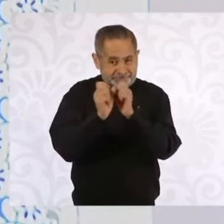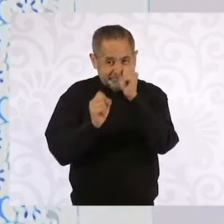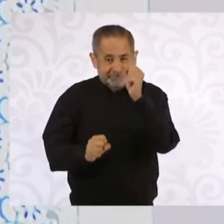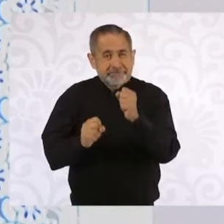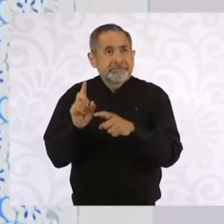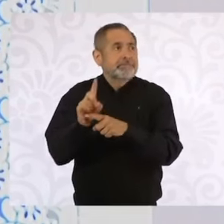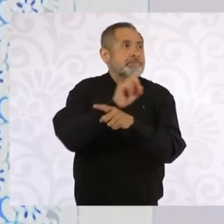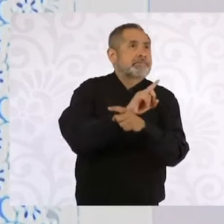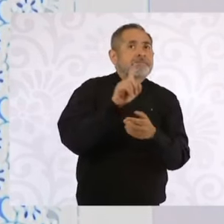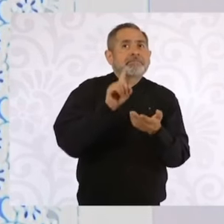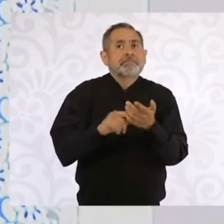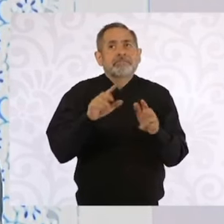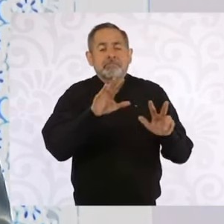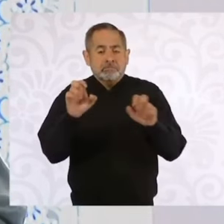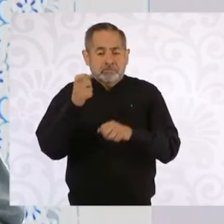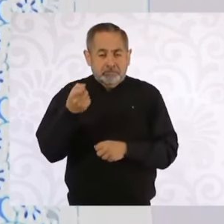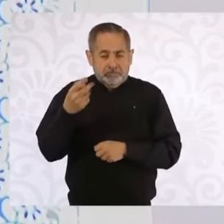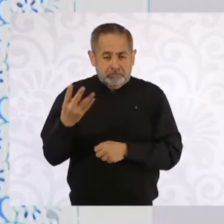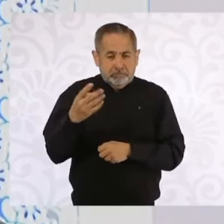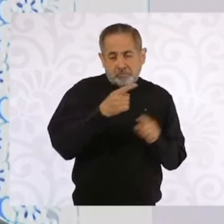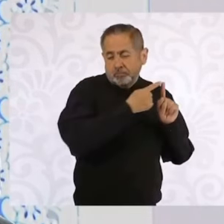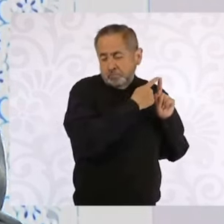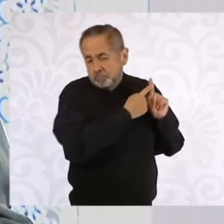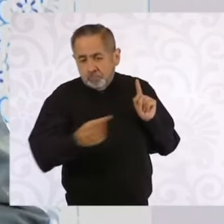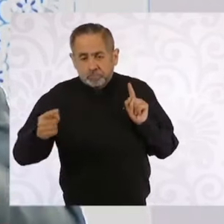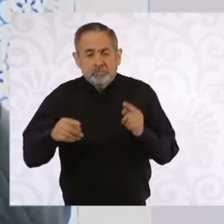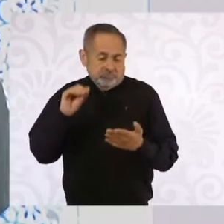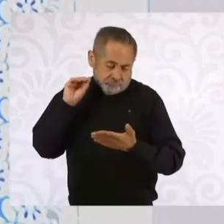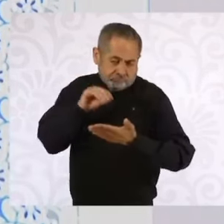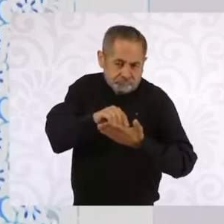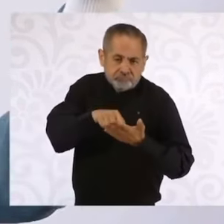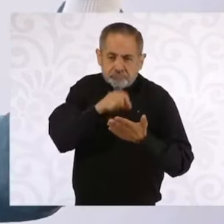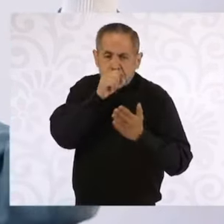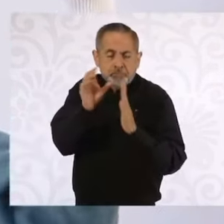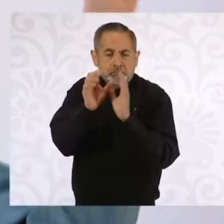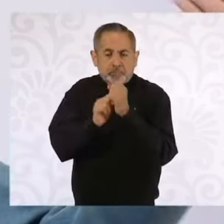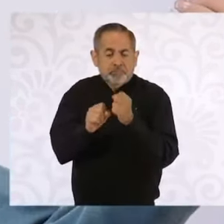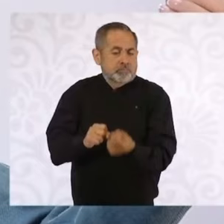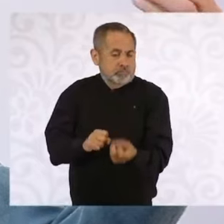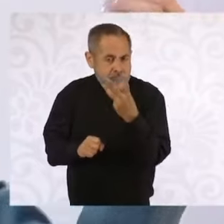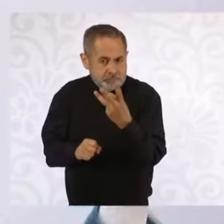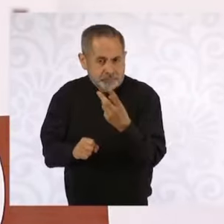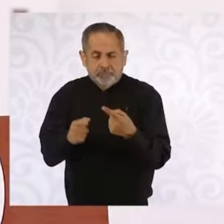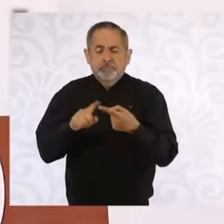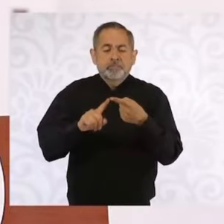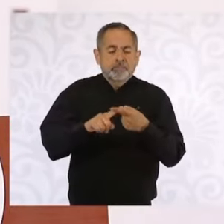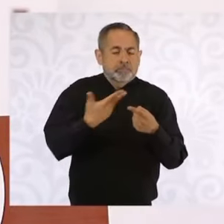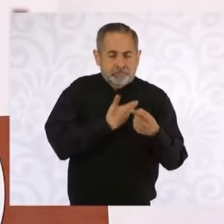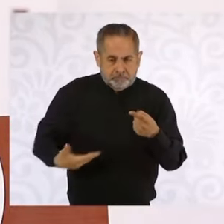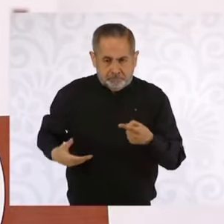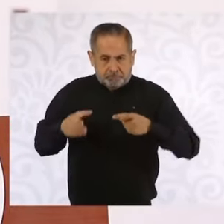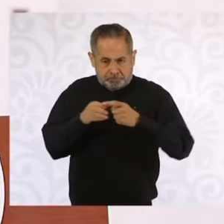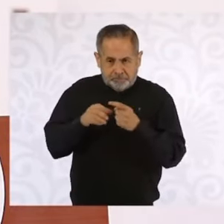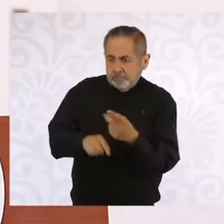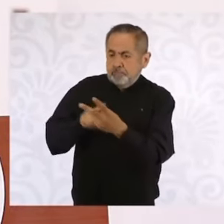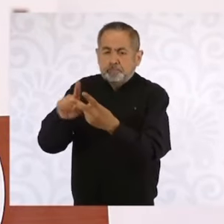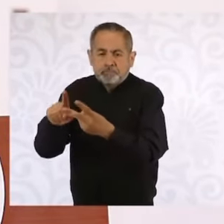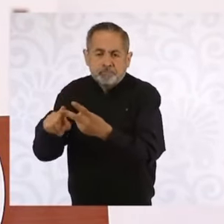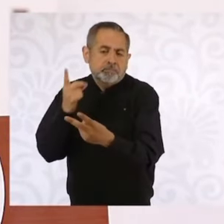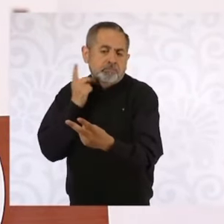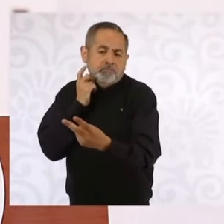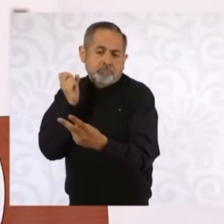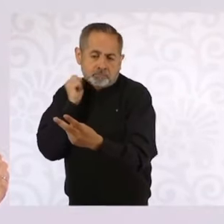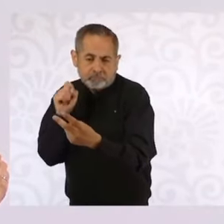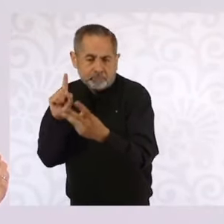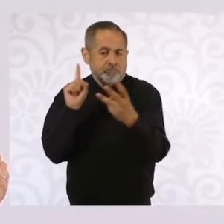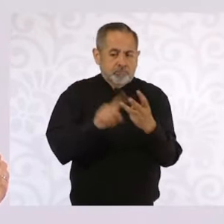de 1824 establece, como en muchos países del mundo, ejecutivo, legislativo y judicial. Y a cada uno